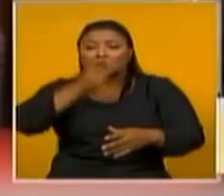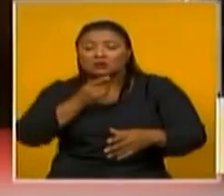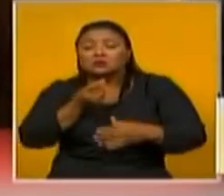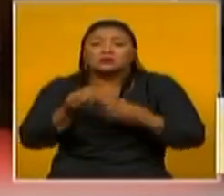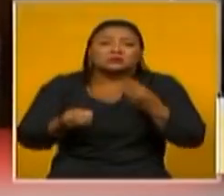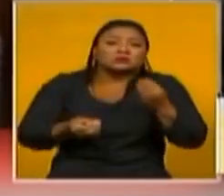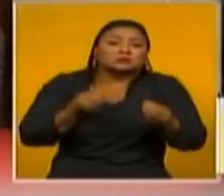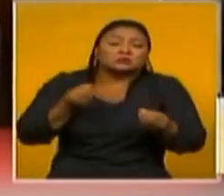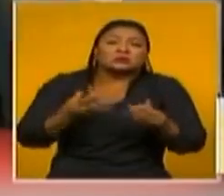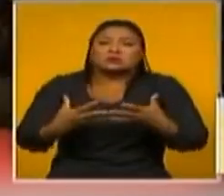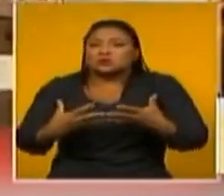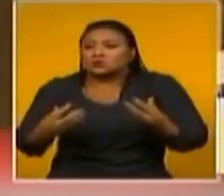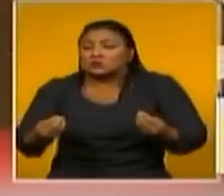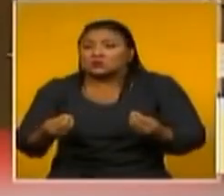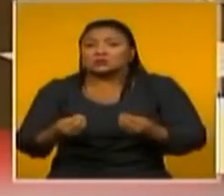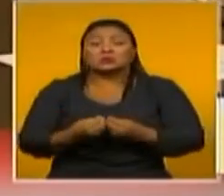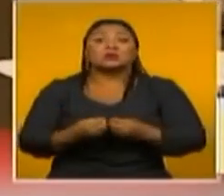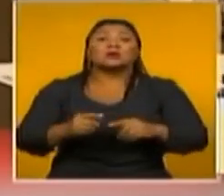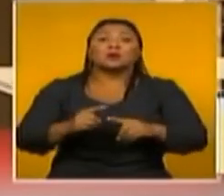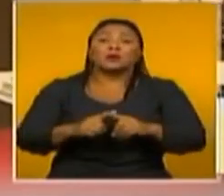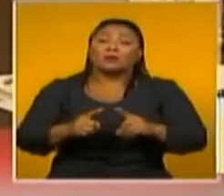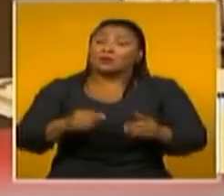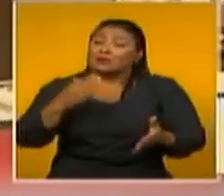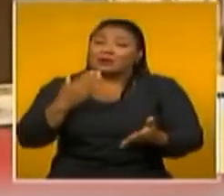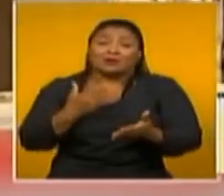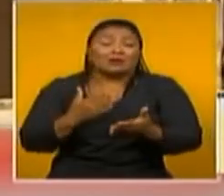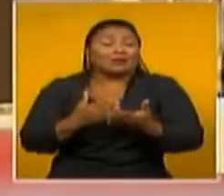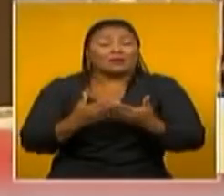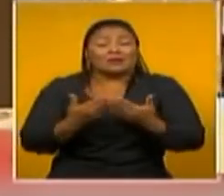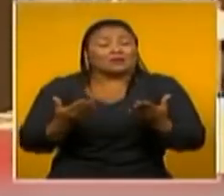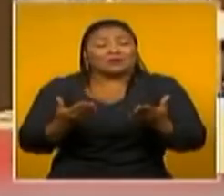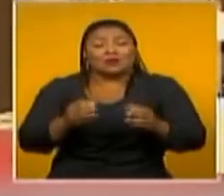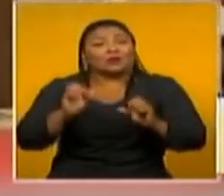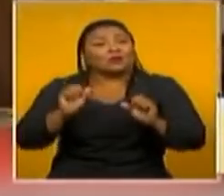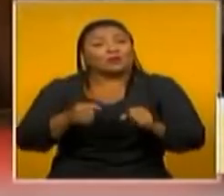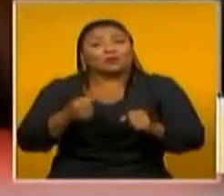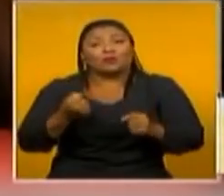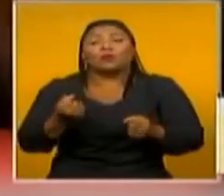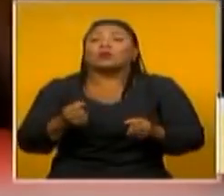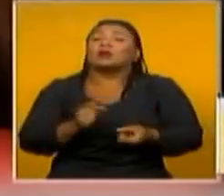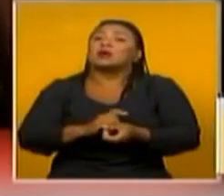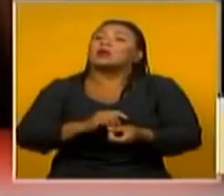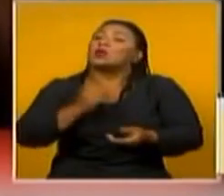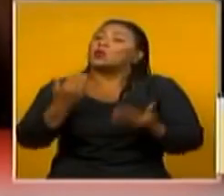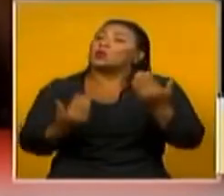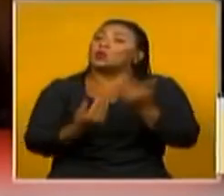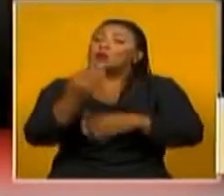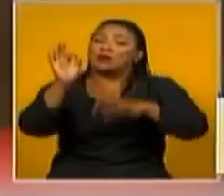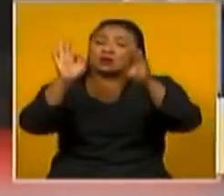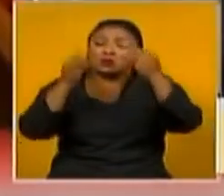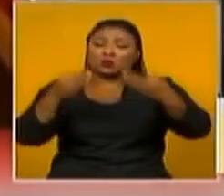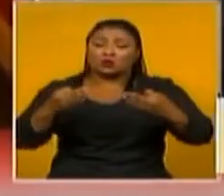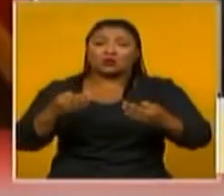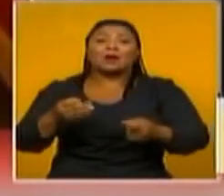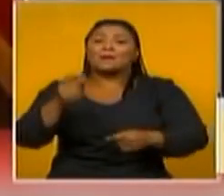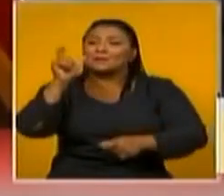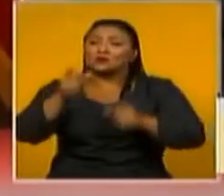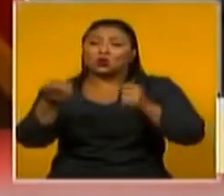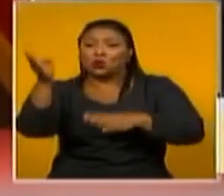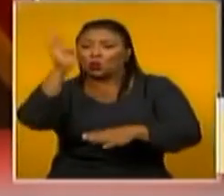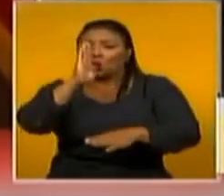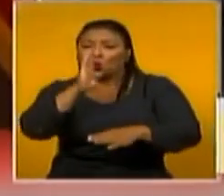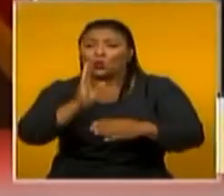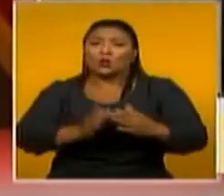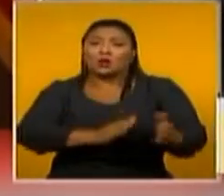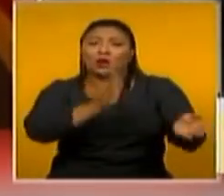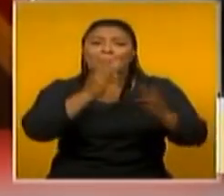Trump. Sin embargo, el fallo no impide que el gobierno federal se niegue a procesar nuevas solicitudes de personas que nunca antes habían